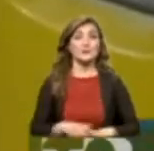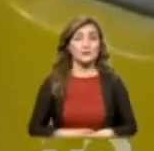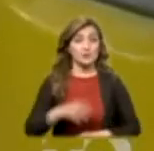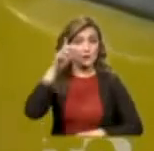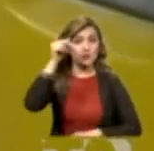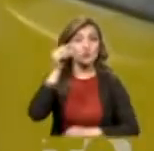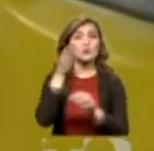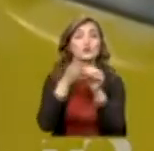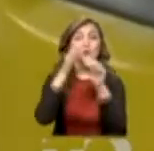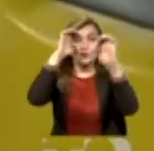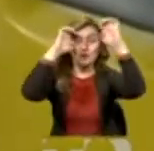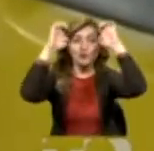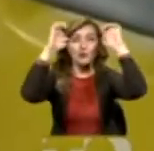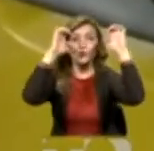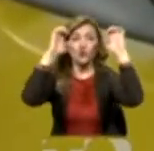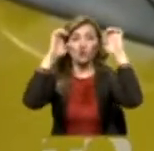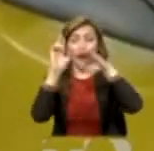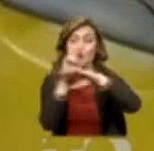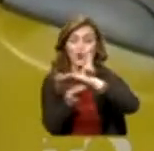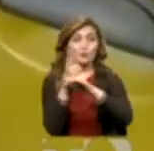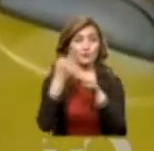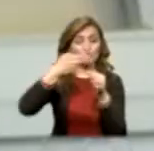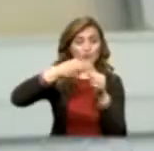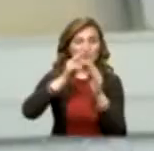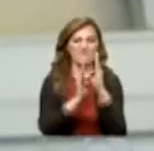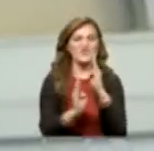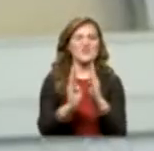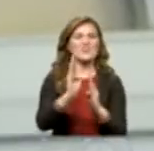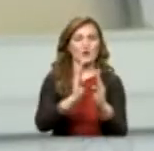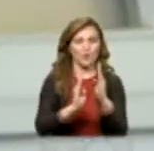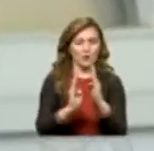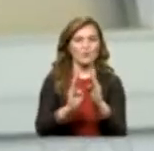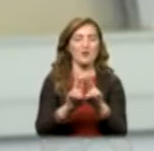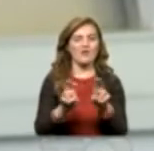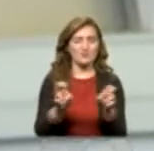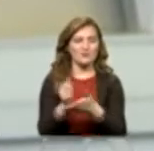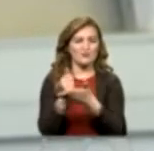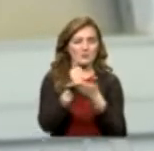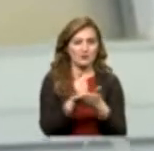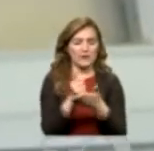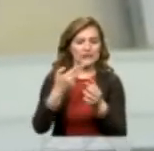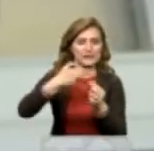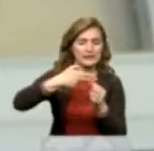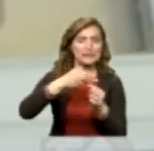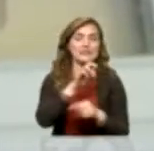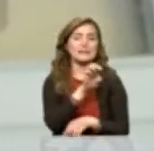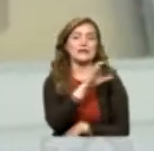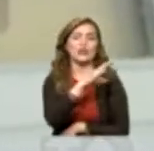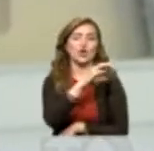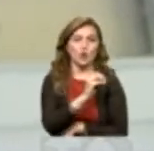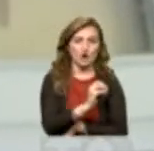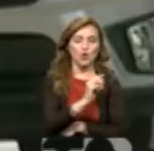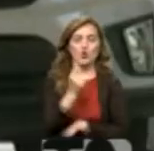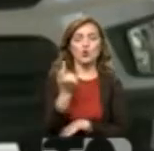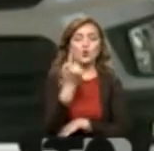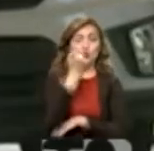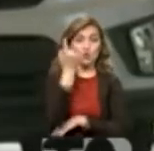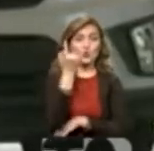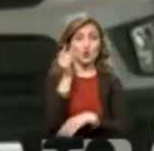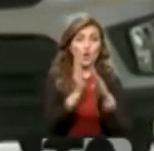busca estrategias para ampliar el uso de biocombustibles ya que actualmente la gasolina ecopaís es el único